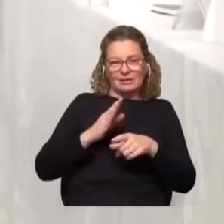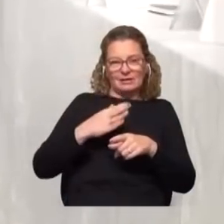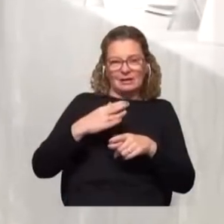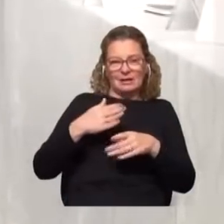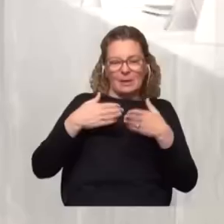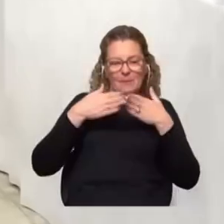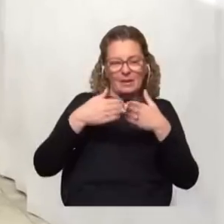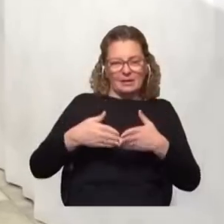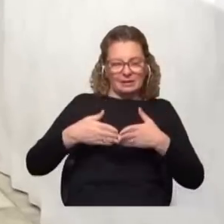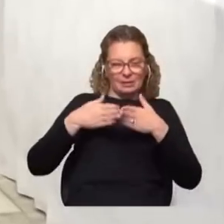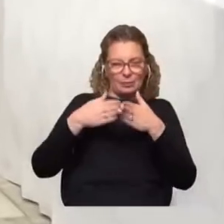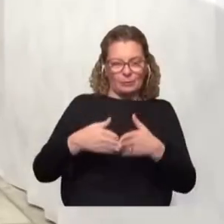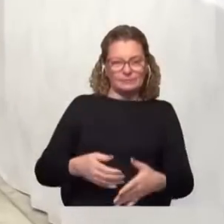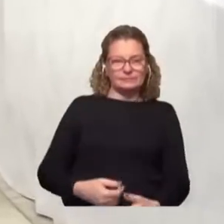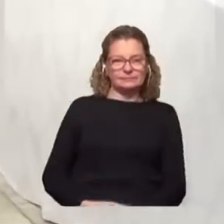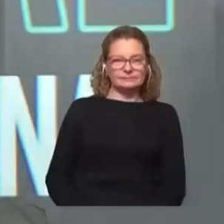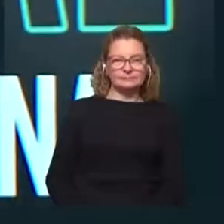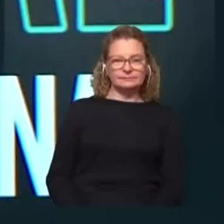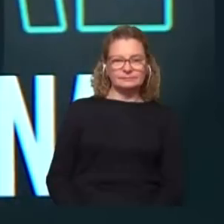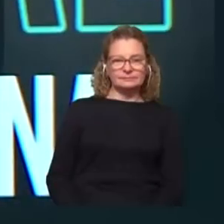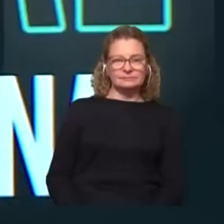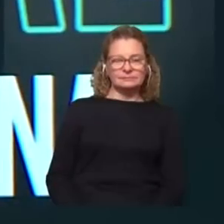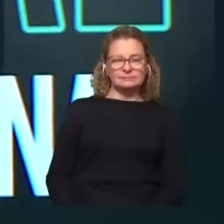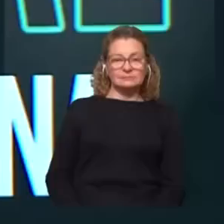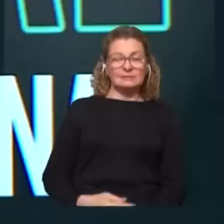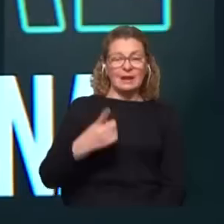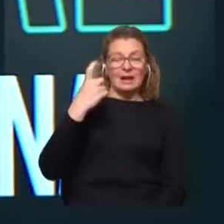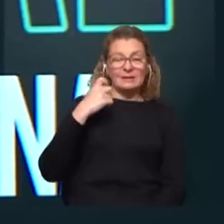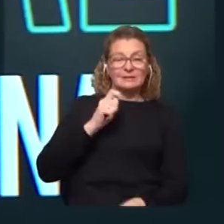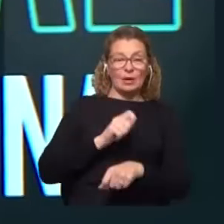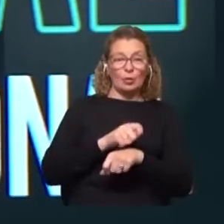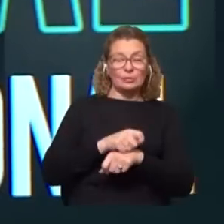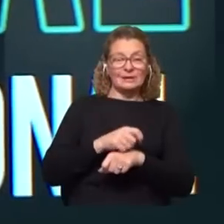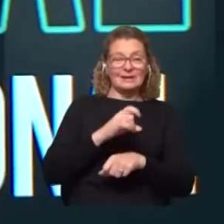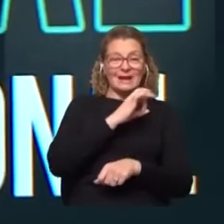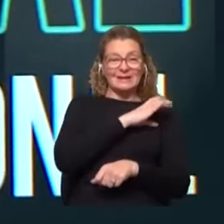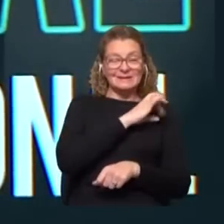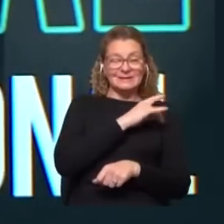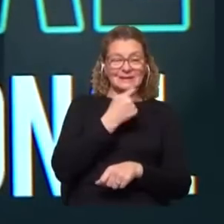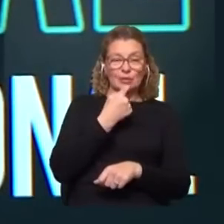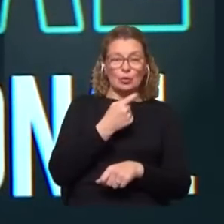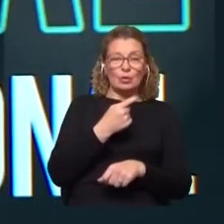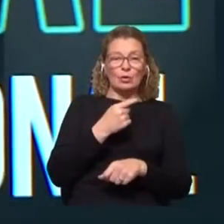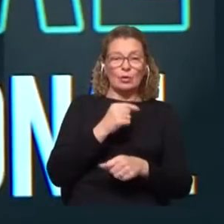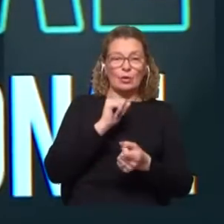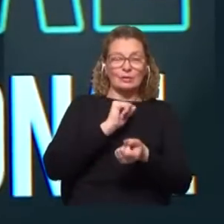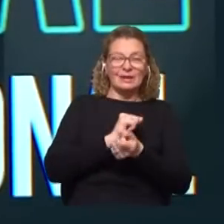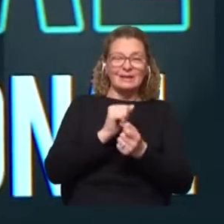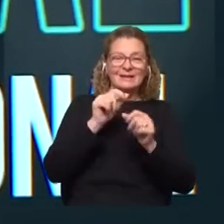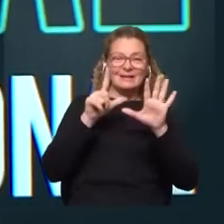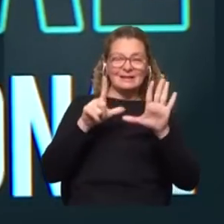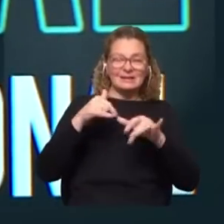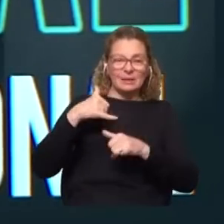marítimo y fluvial ayer la justicia chilena decidió condenar a siete militares